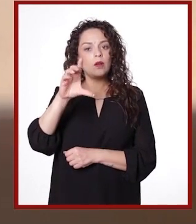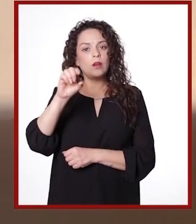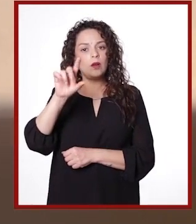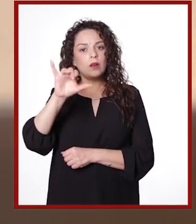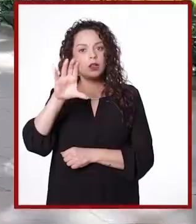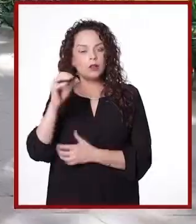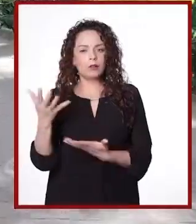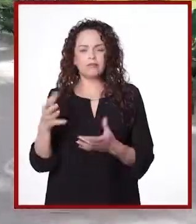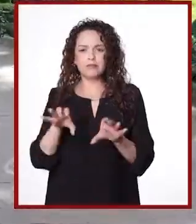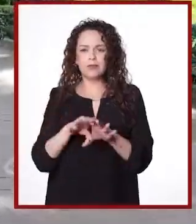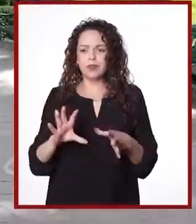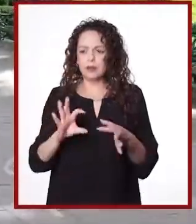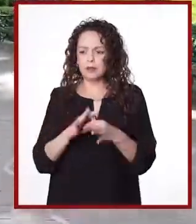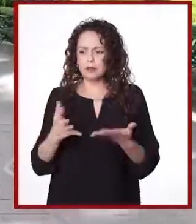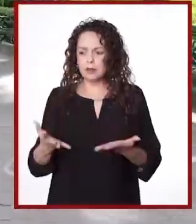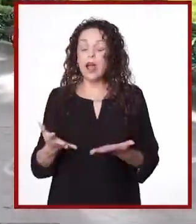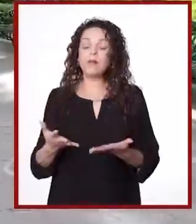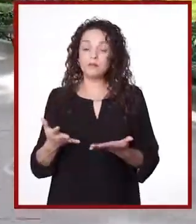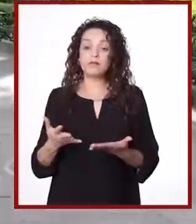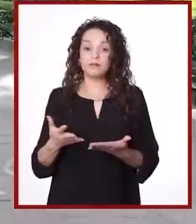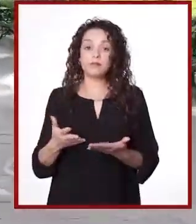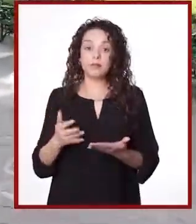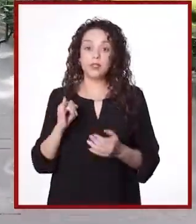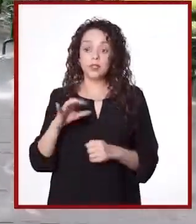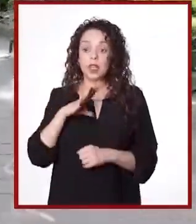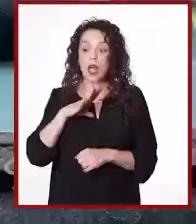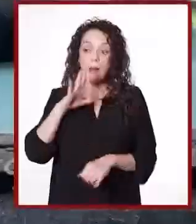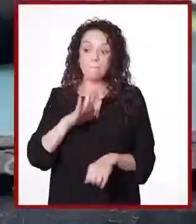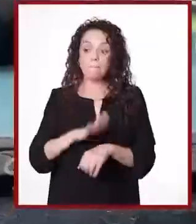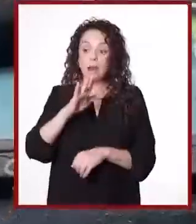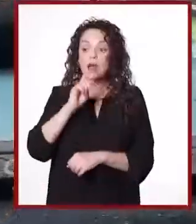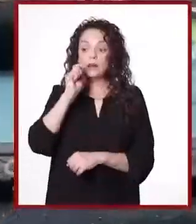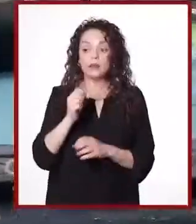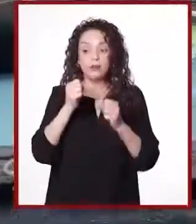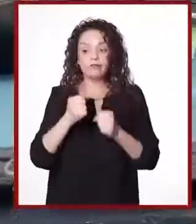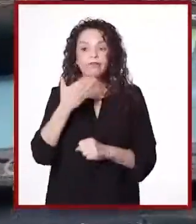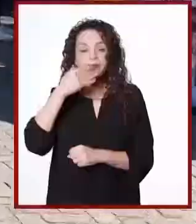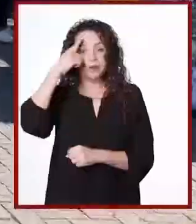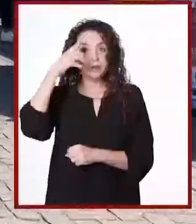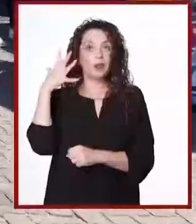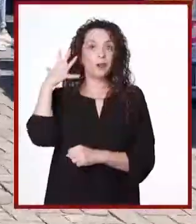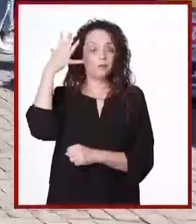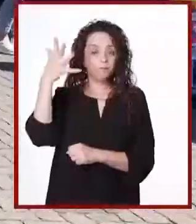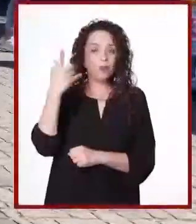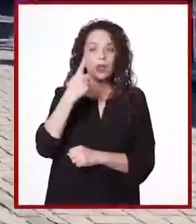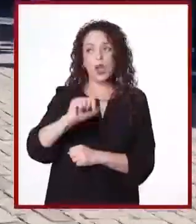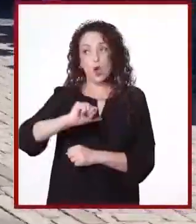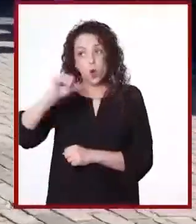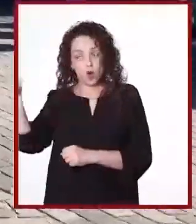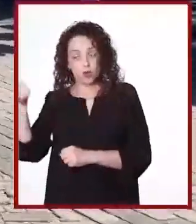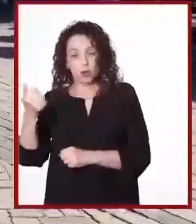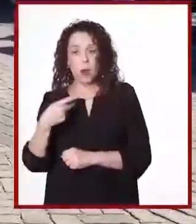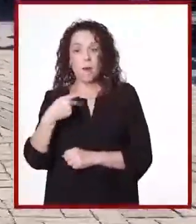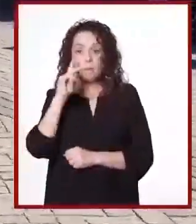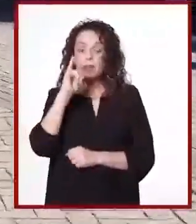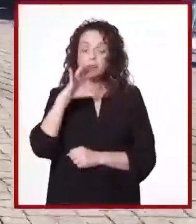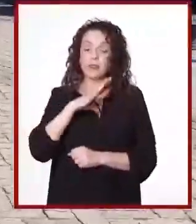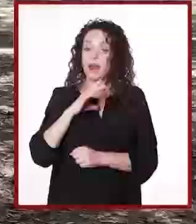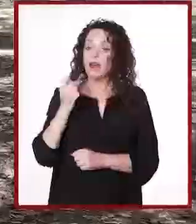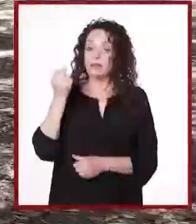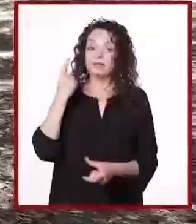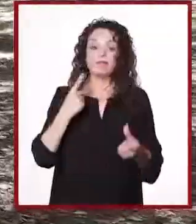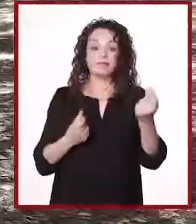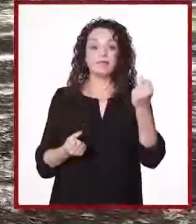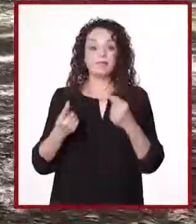como país mucho más sustentable que otros. Sin embargo, hay unos desafíos